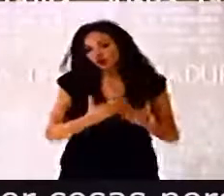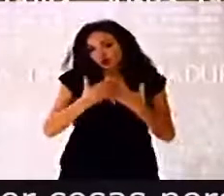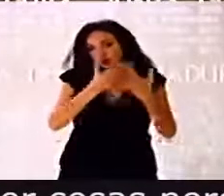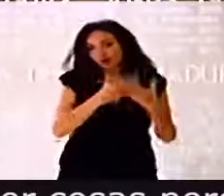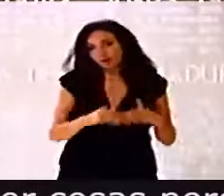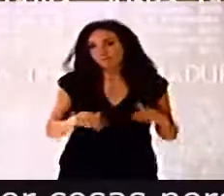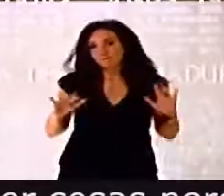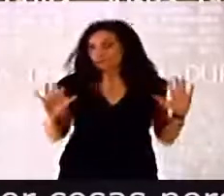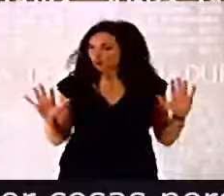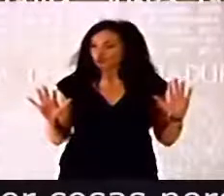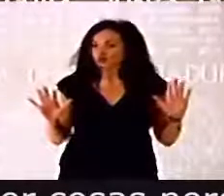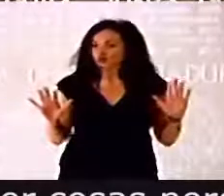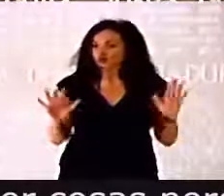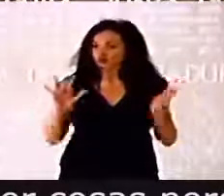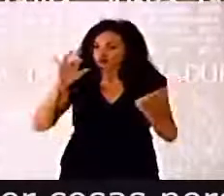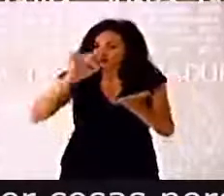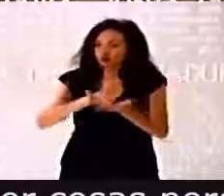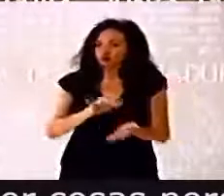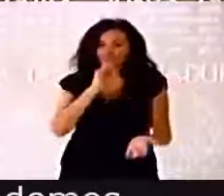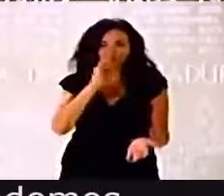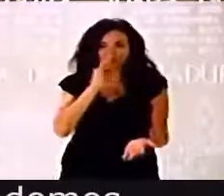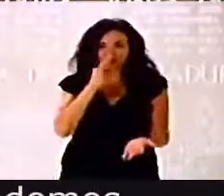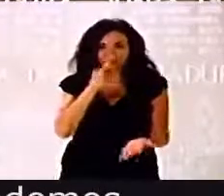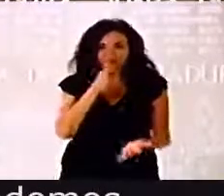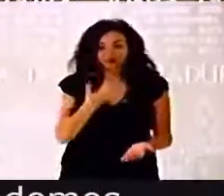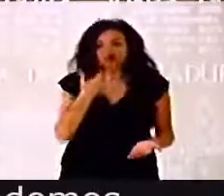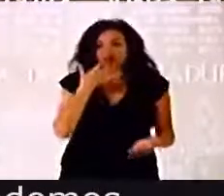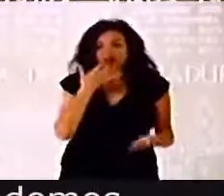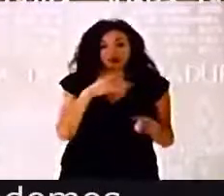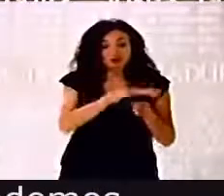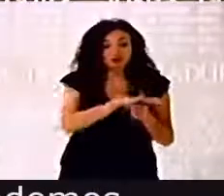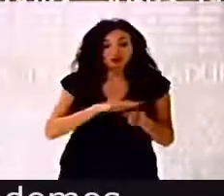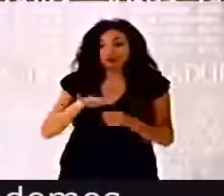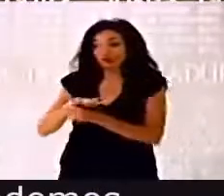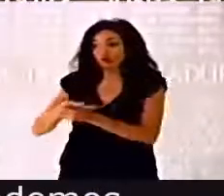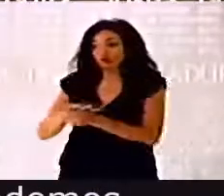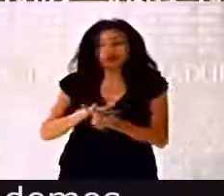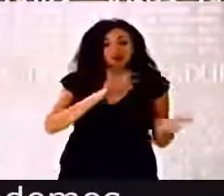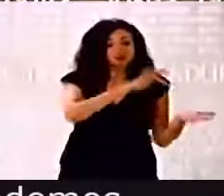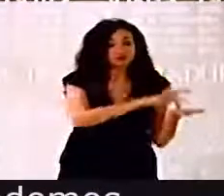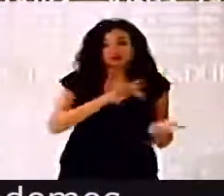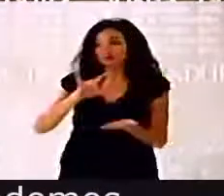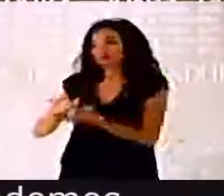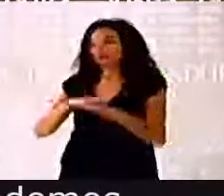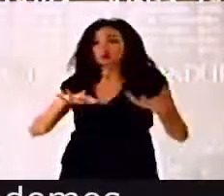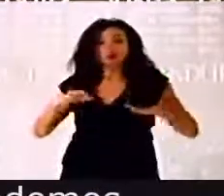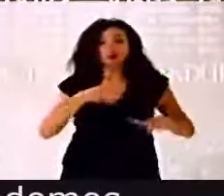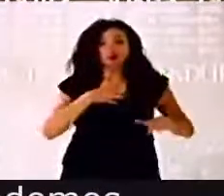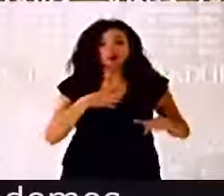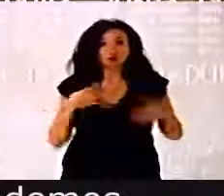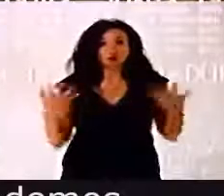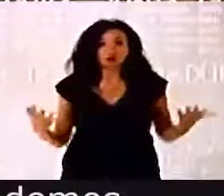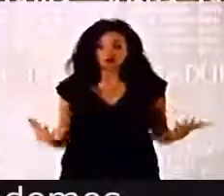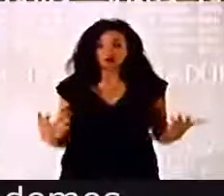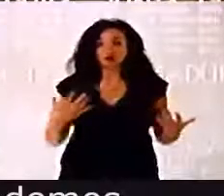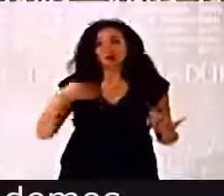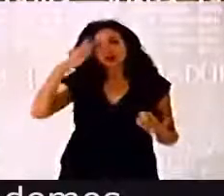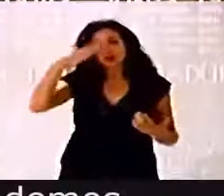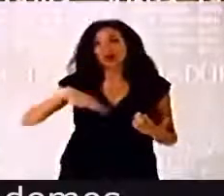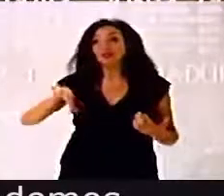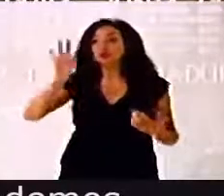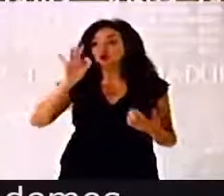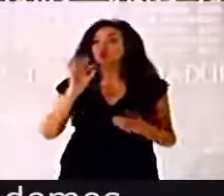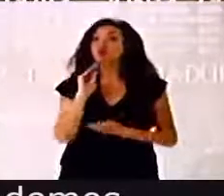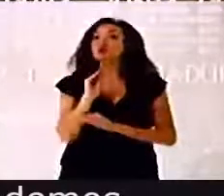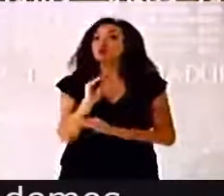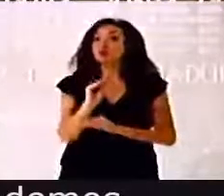estamos todavía en ese momento. Si no nos podemos mover entre provincias todavía, porque es la decisión prudente que ha decidido tomar